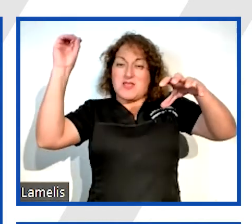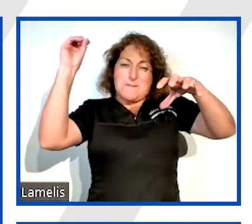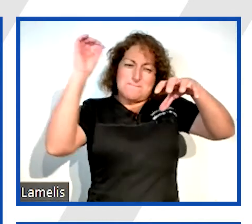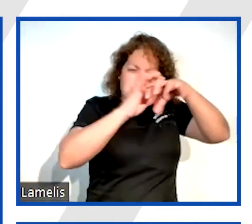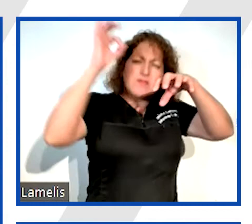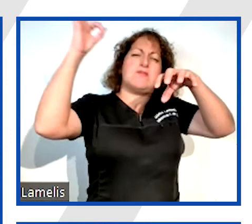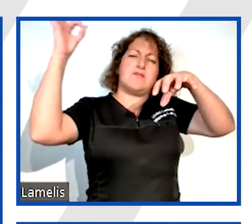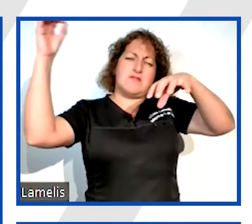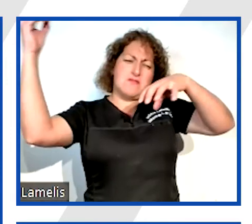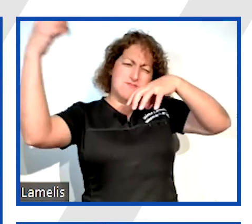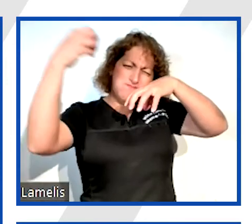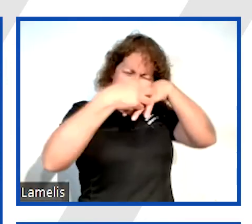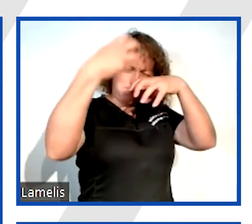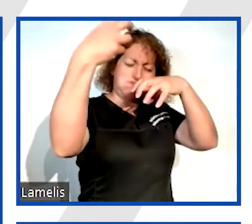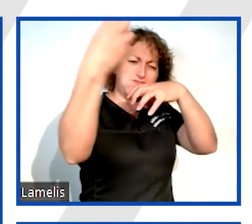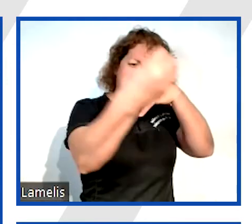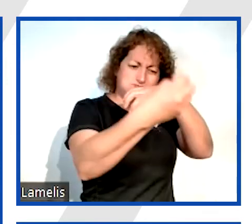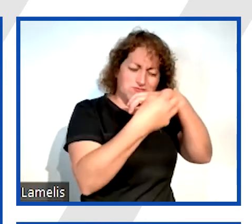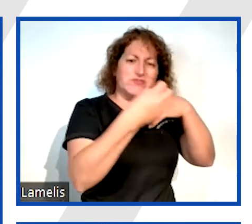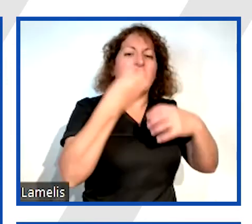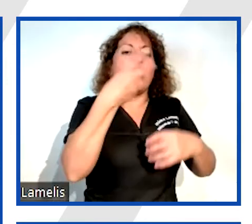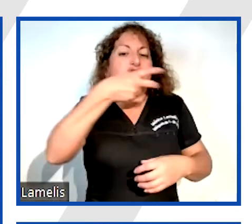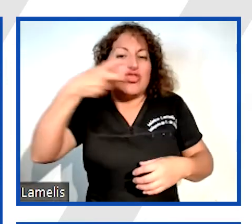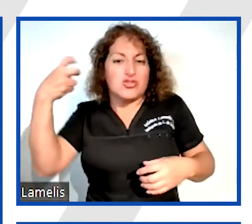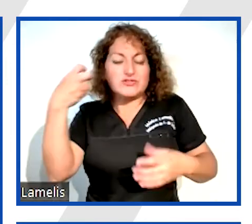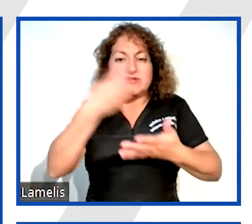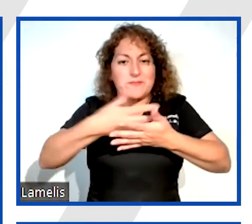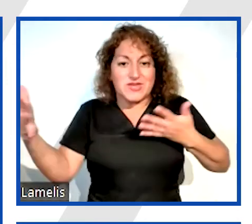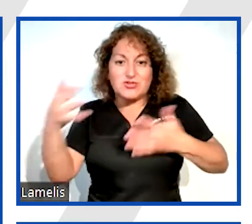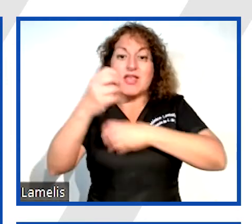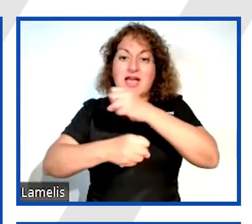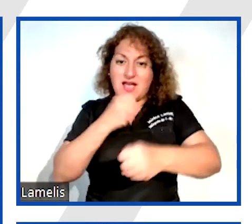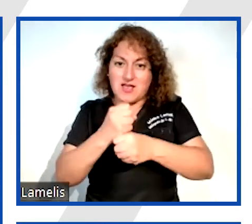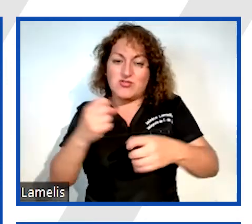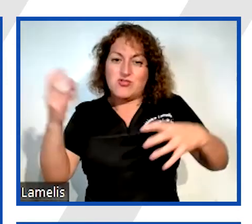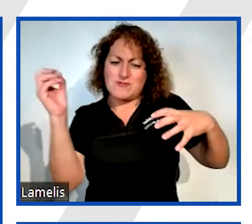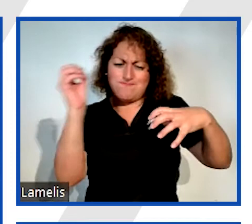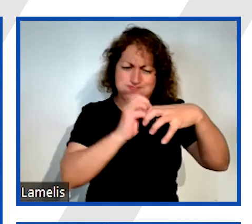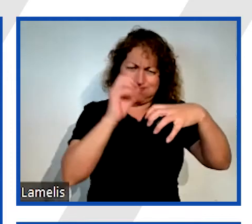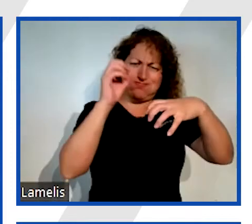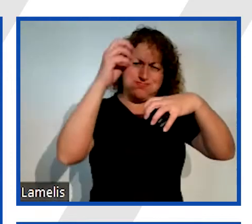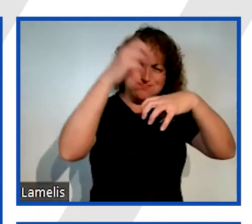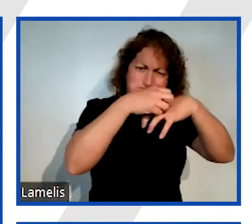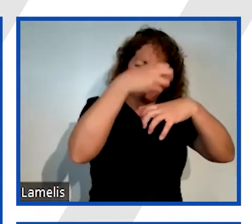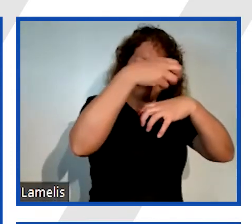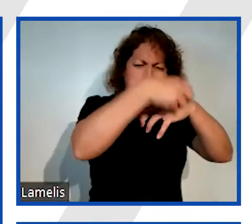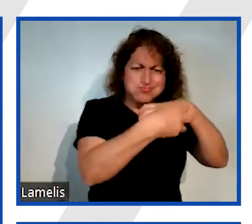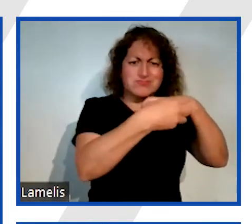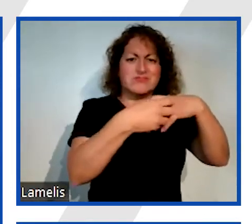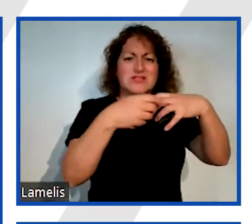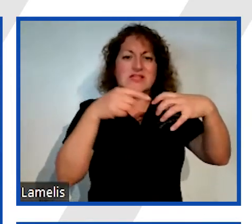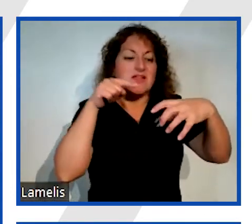por 200 millones de años todos estos planetas planetesimales a bombardearla y a medida que iban cayendo cada vez más planes de